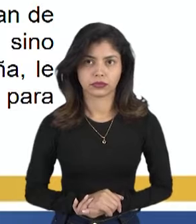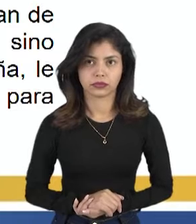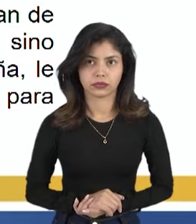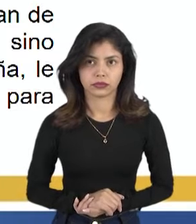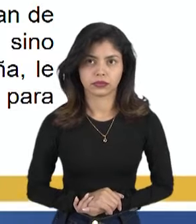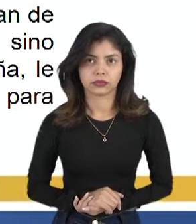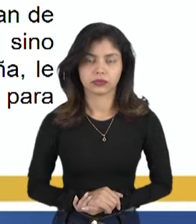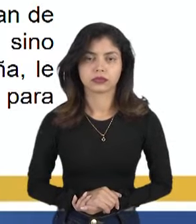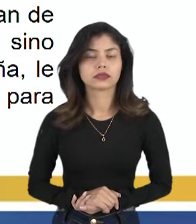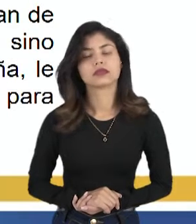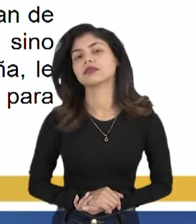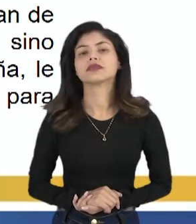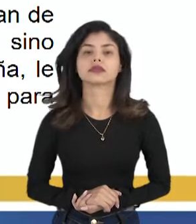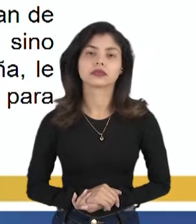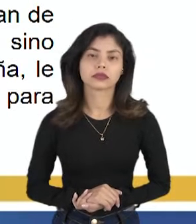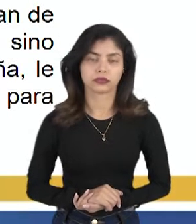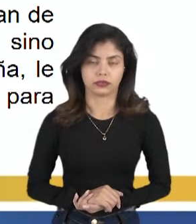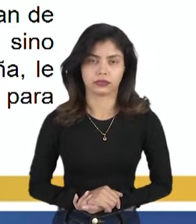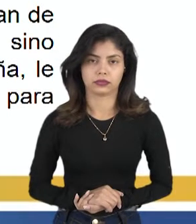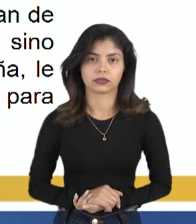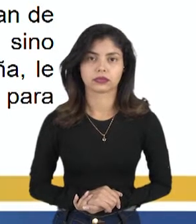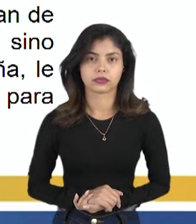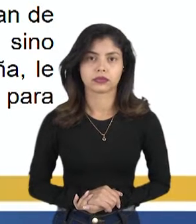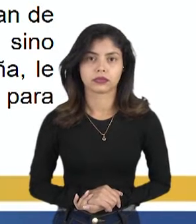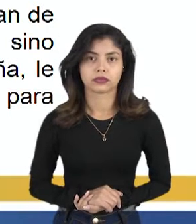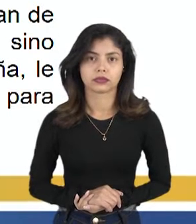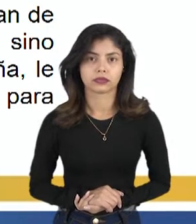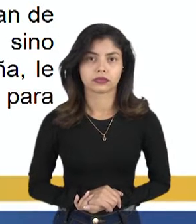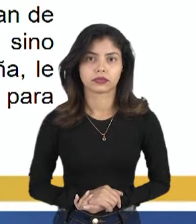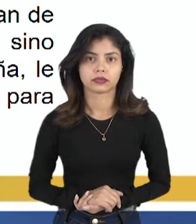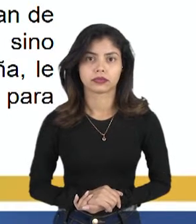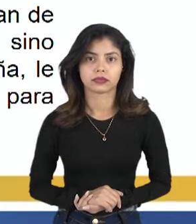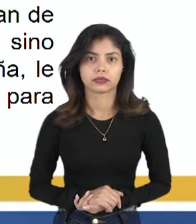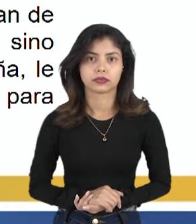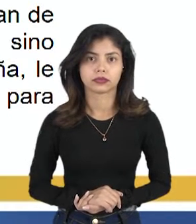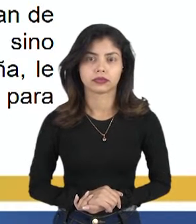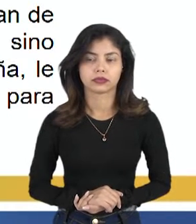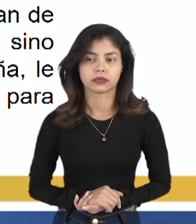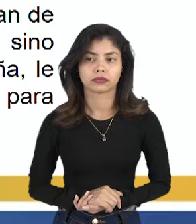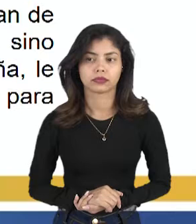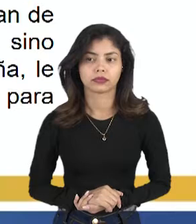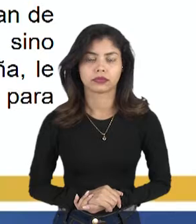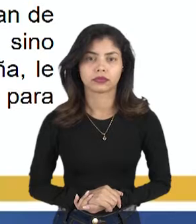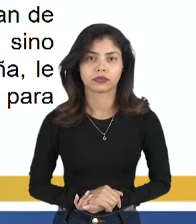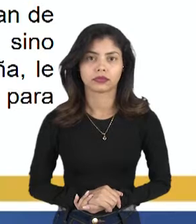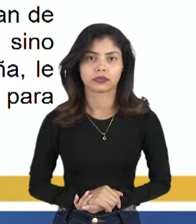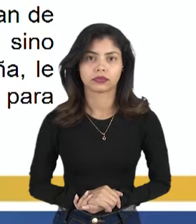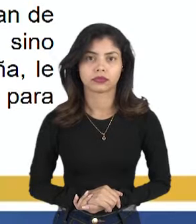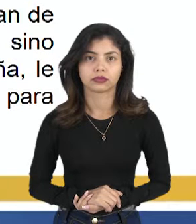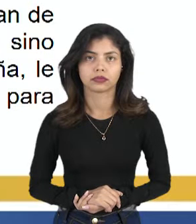refirió a algunas críticas que reciben algunas políticas sociales. No